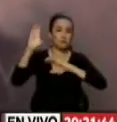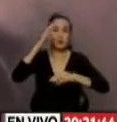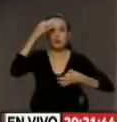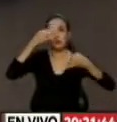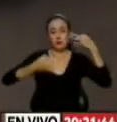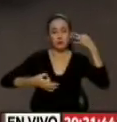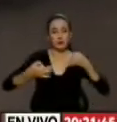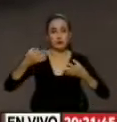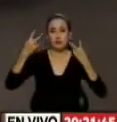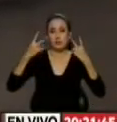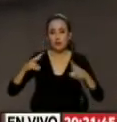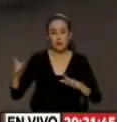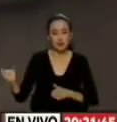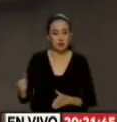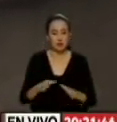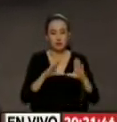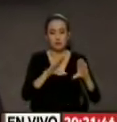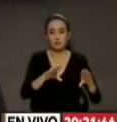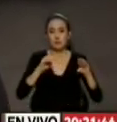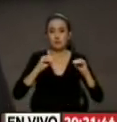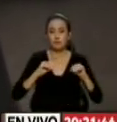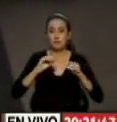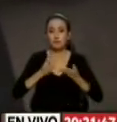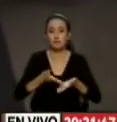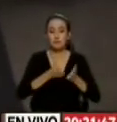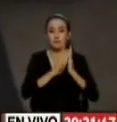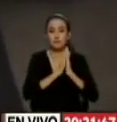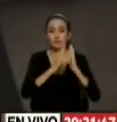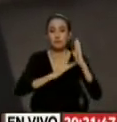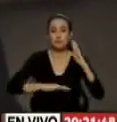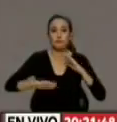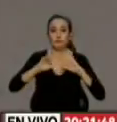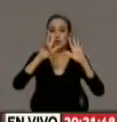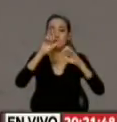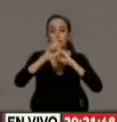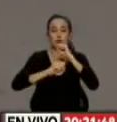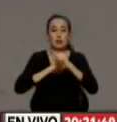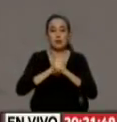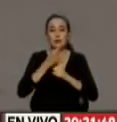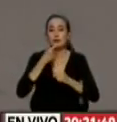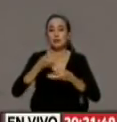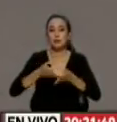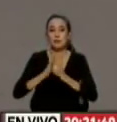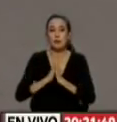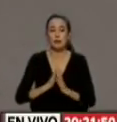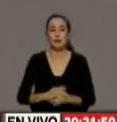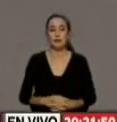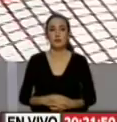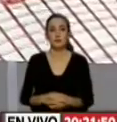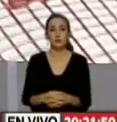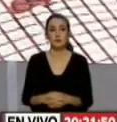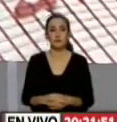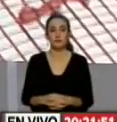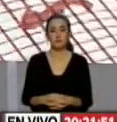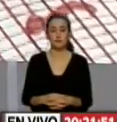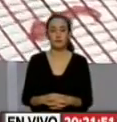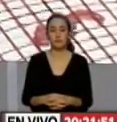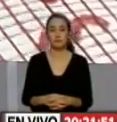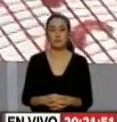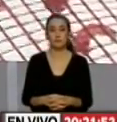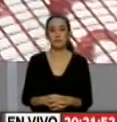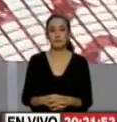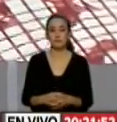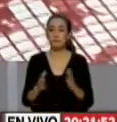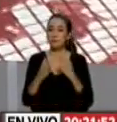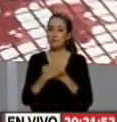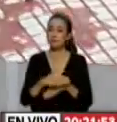justicia y no se omita la información que se solicita por 8 años. Máximo Barba, Telediario. Y concluyó el